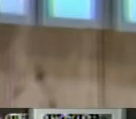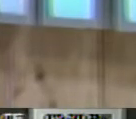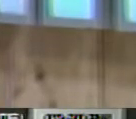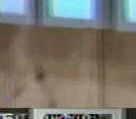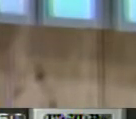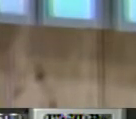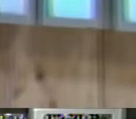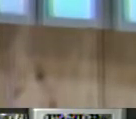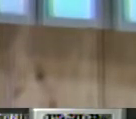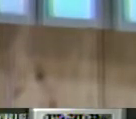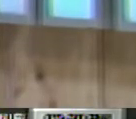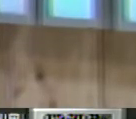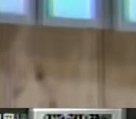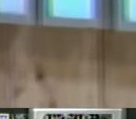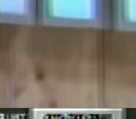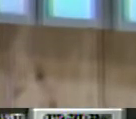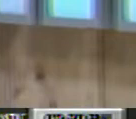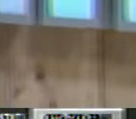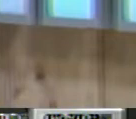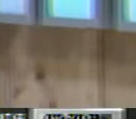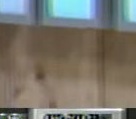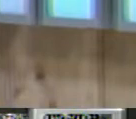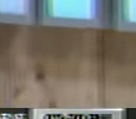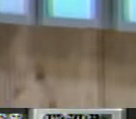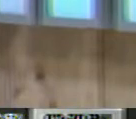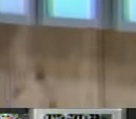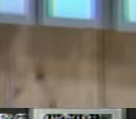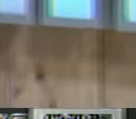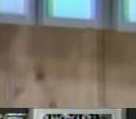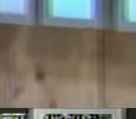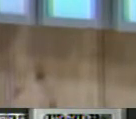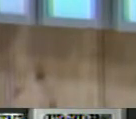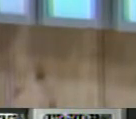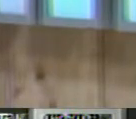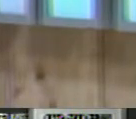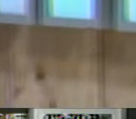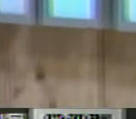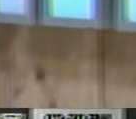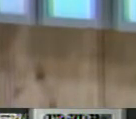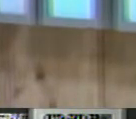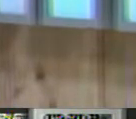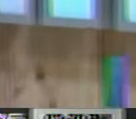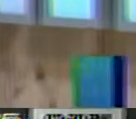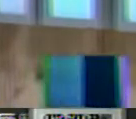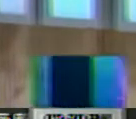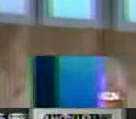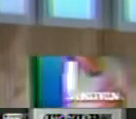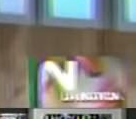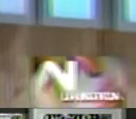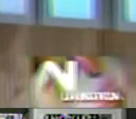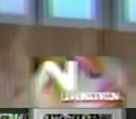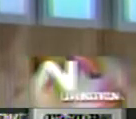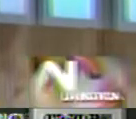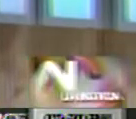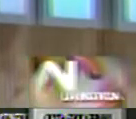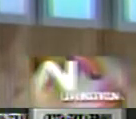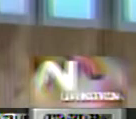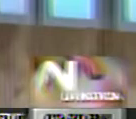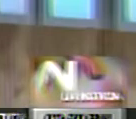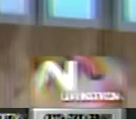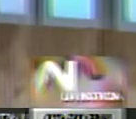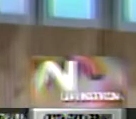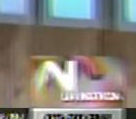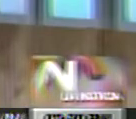mediodía, muchísimas gracias por continuar con nosotros en esta emisión meridiana de La Noticia, dando una cobertura especial el día de hoy a este proceso